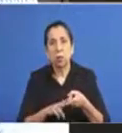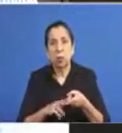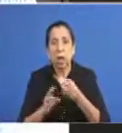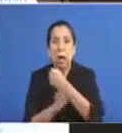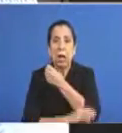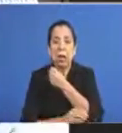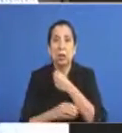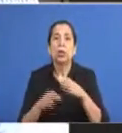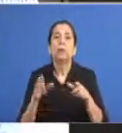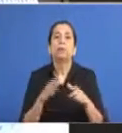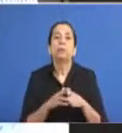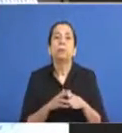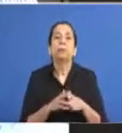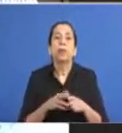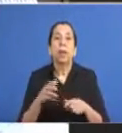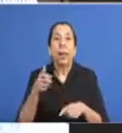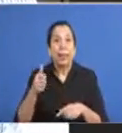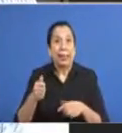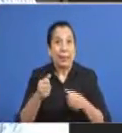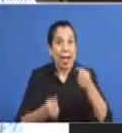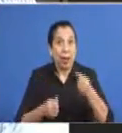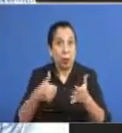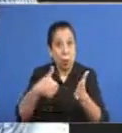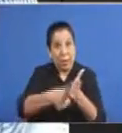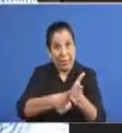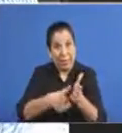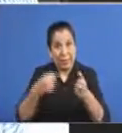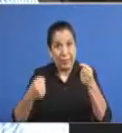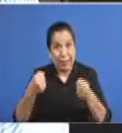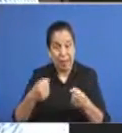licencia suspendida por 3 meses. Entonces, no